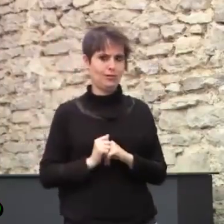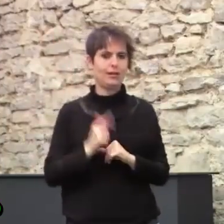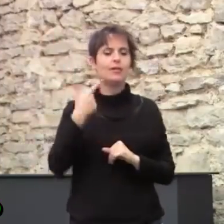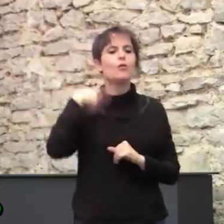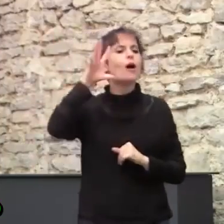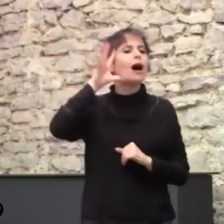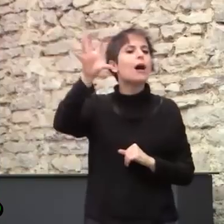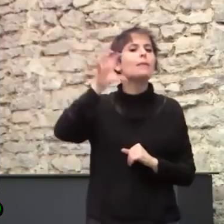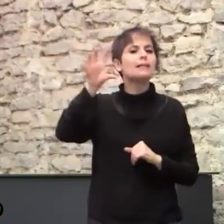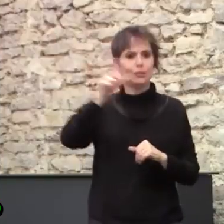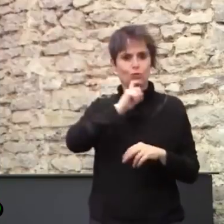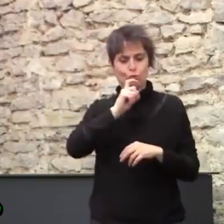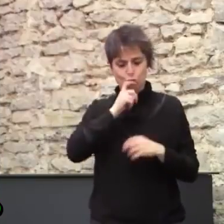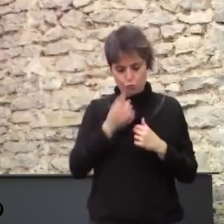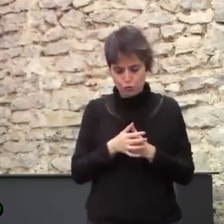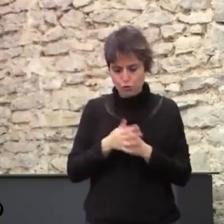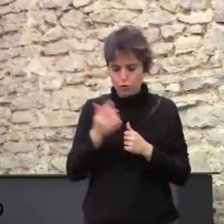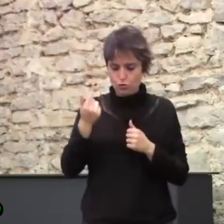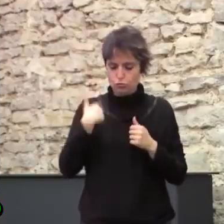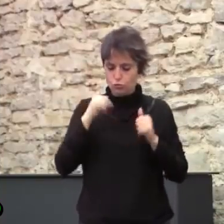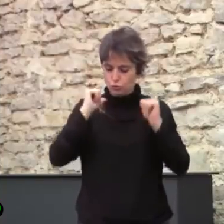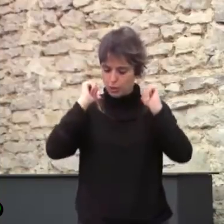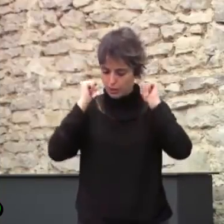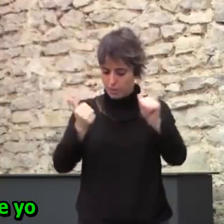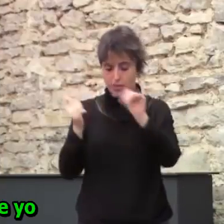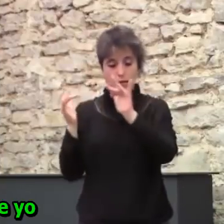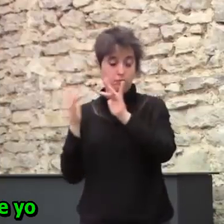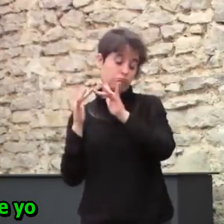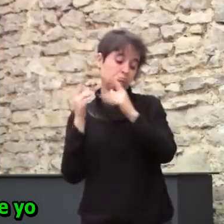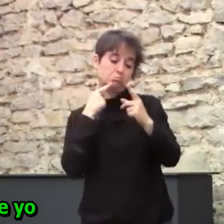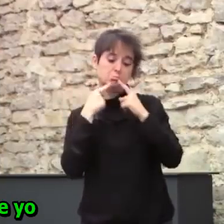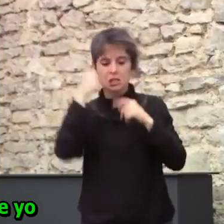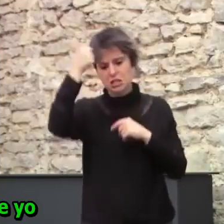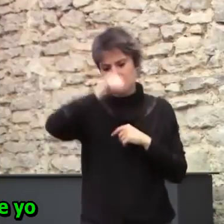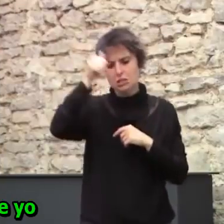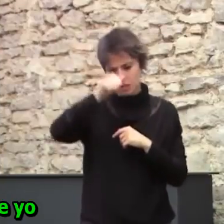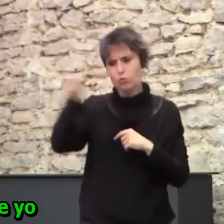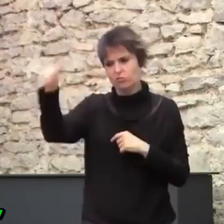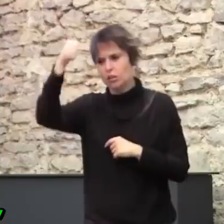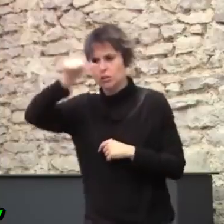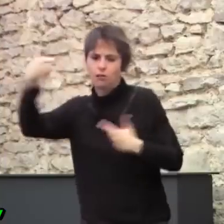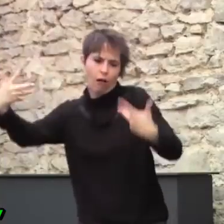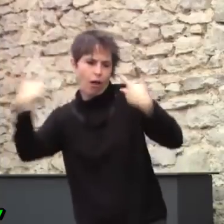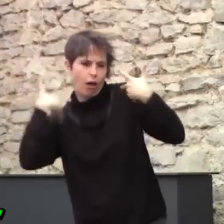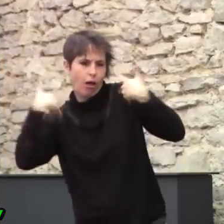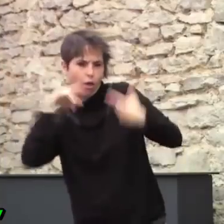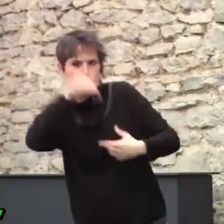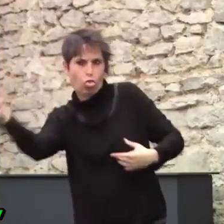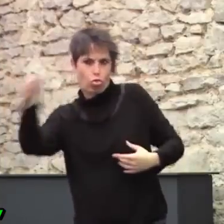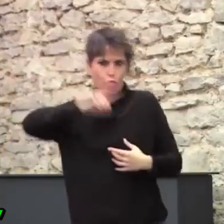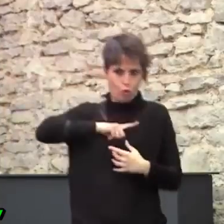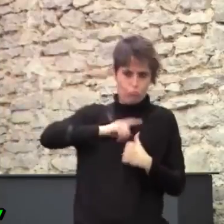porque, bueno, una vez empecé una relación con un chico que era muchísimo más victimista que yo. Y